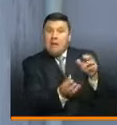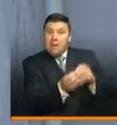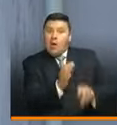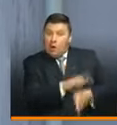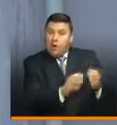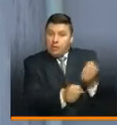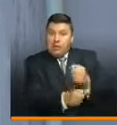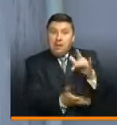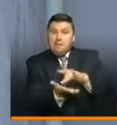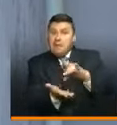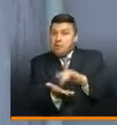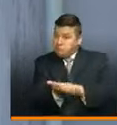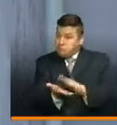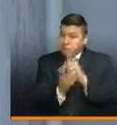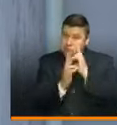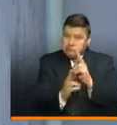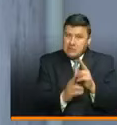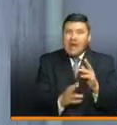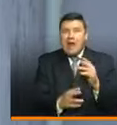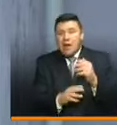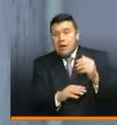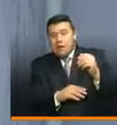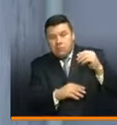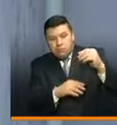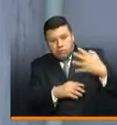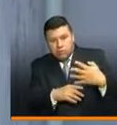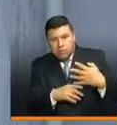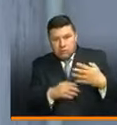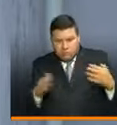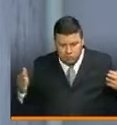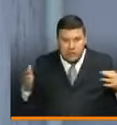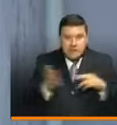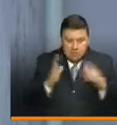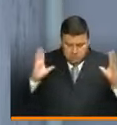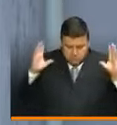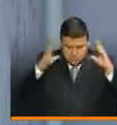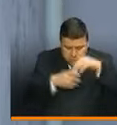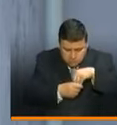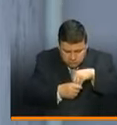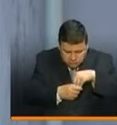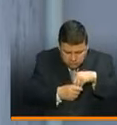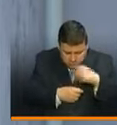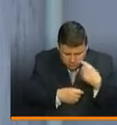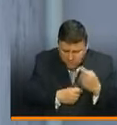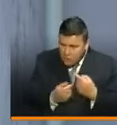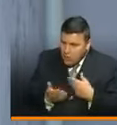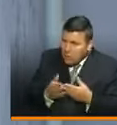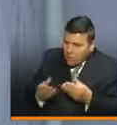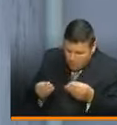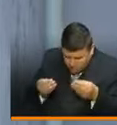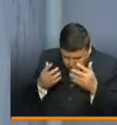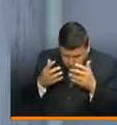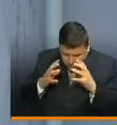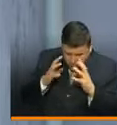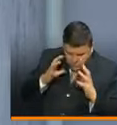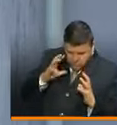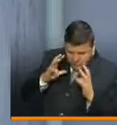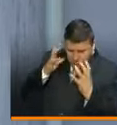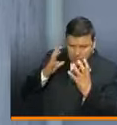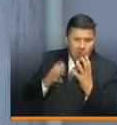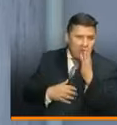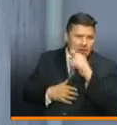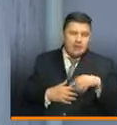los participantes también, porque lo han hecho en una situación de encerrona, es decir, no había forma de ir a buscar materiales, no había forma de producir prototipos